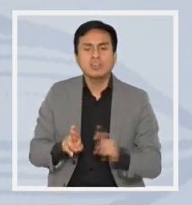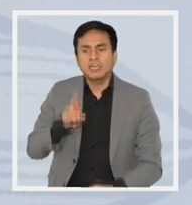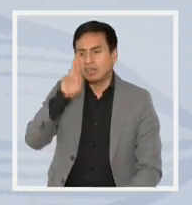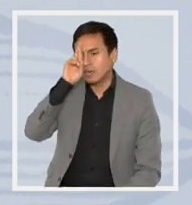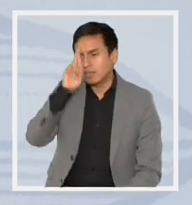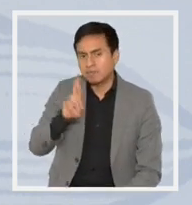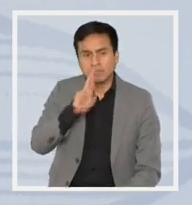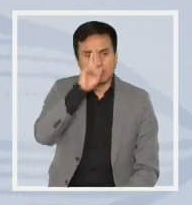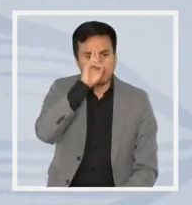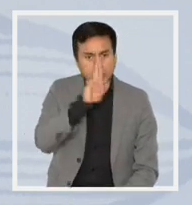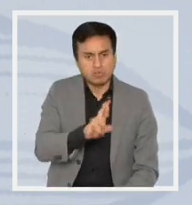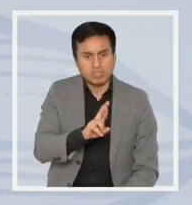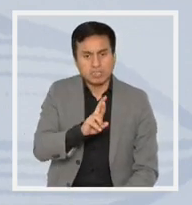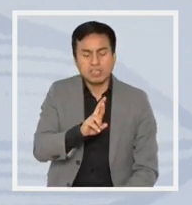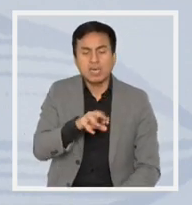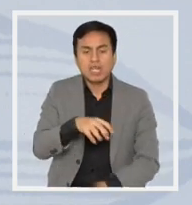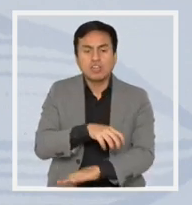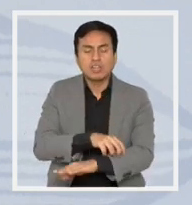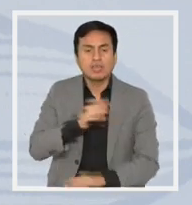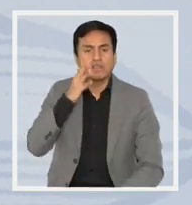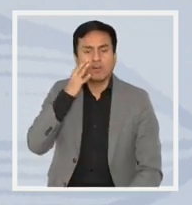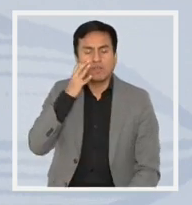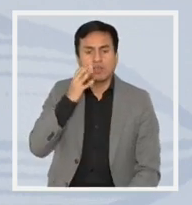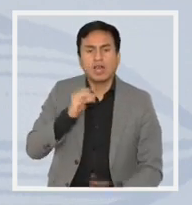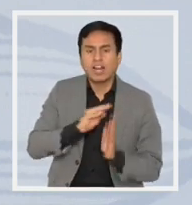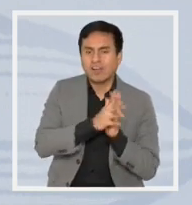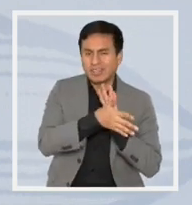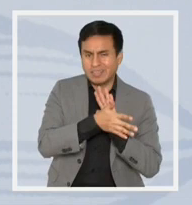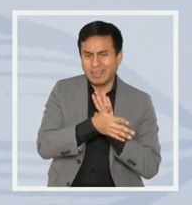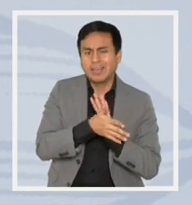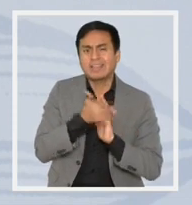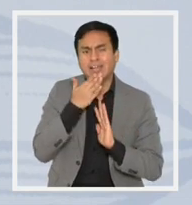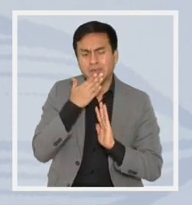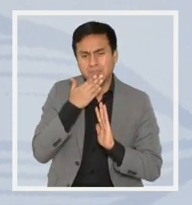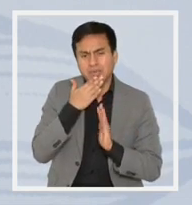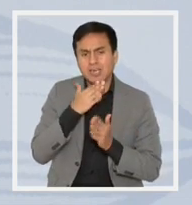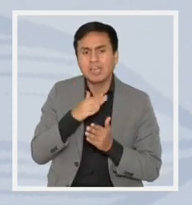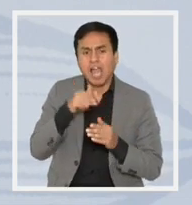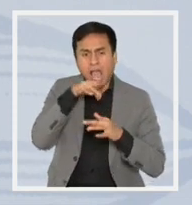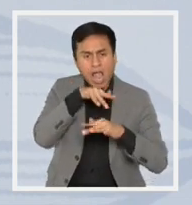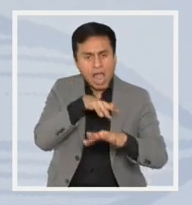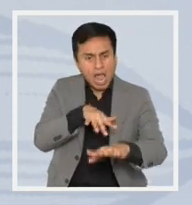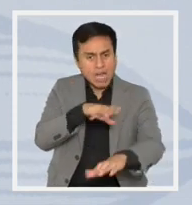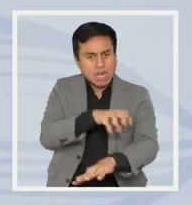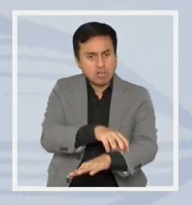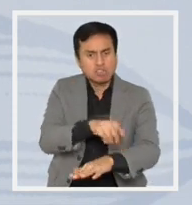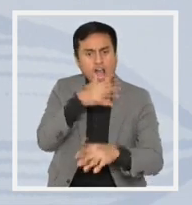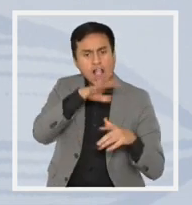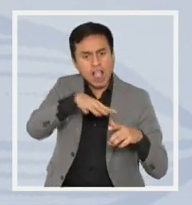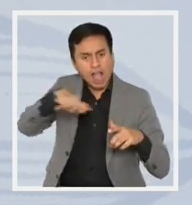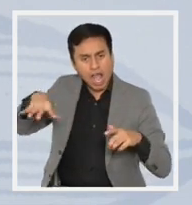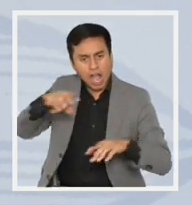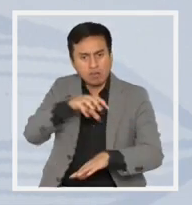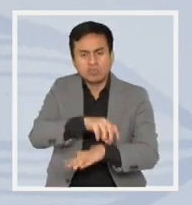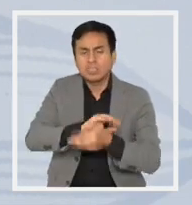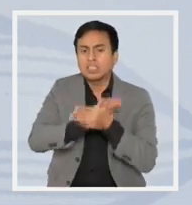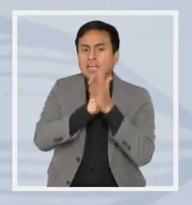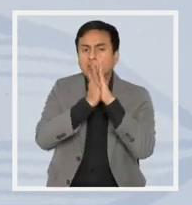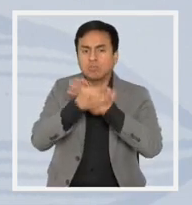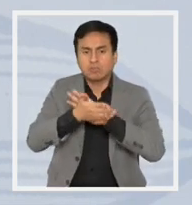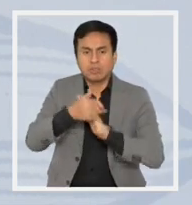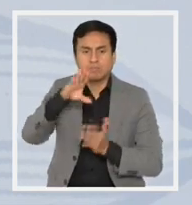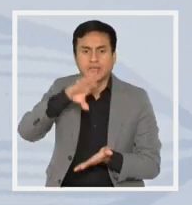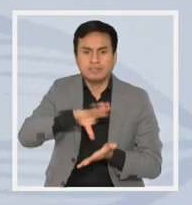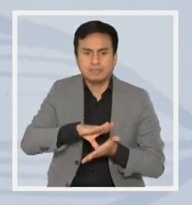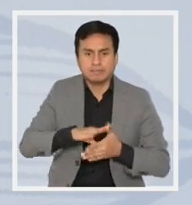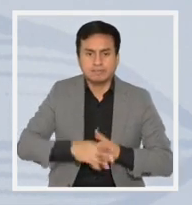respetuosa en las regiones del Biobío y la Araucanía y que se extienda también a los ríos, a los lagos y a todo el